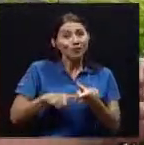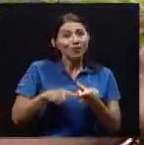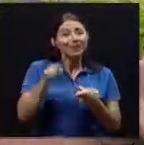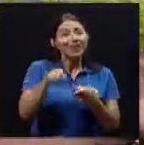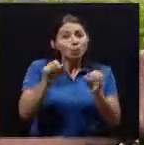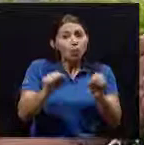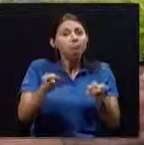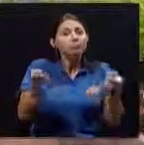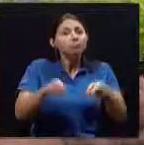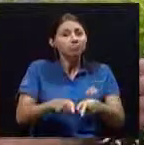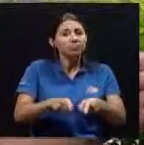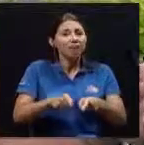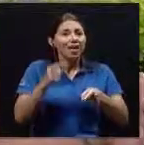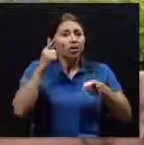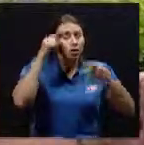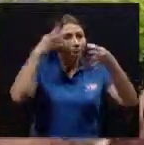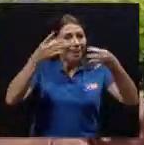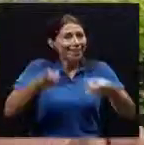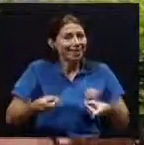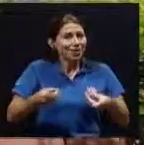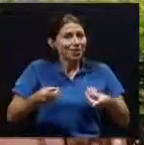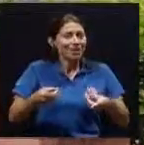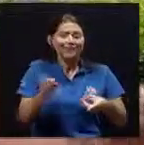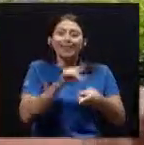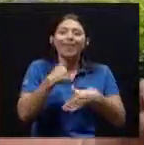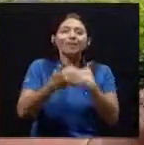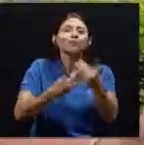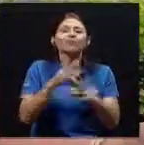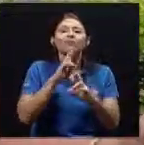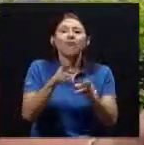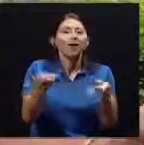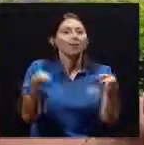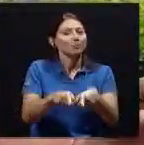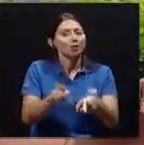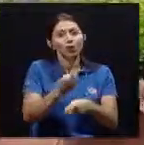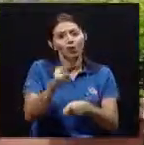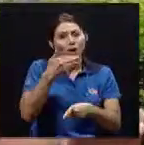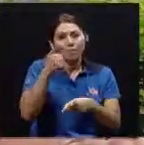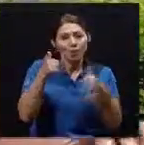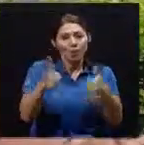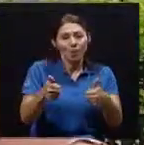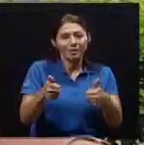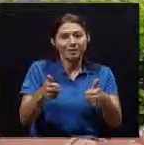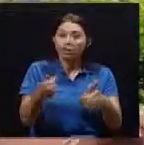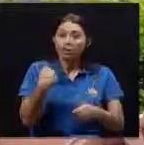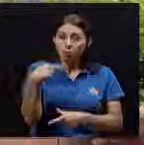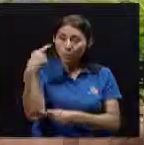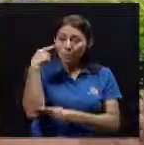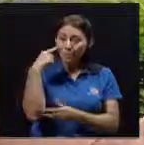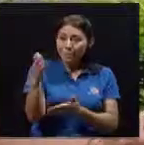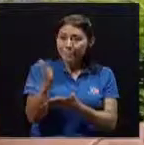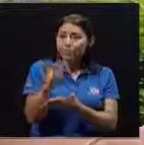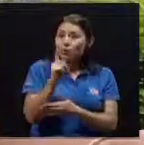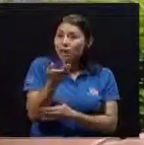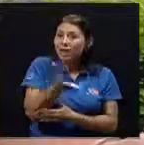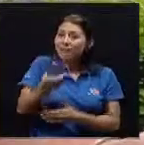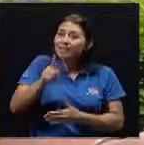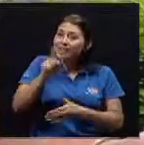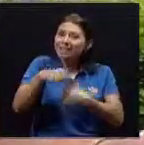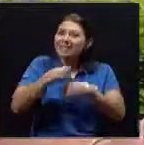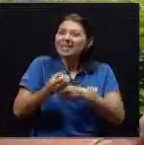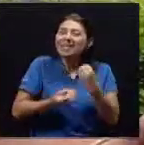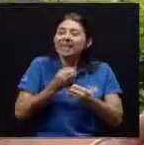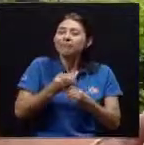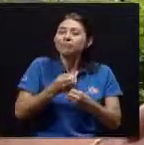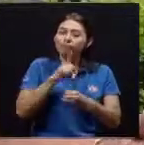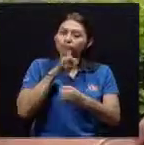lo puede llevar a tomar decisiones que no siempre van a tener las mejores consecuencias. Uno pienso que una de las cosas es garantizar la educación.